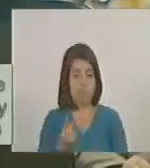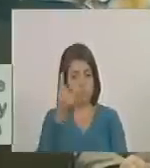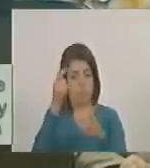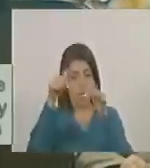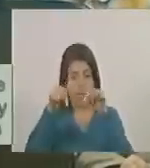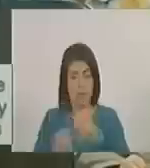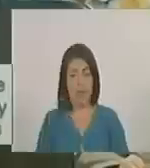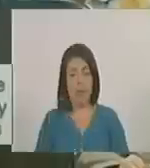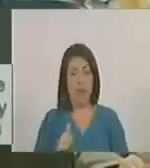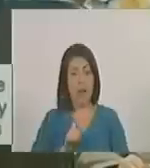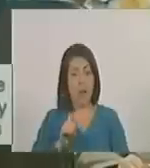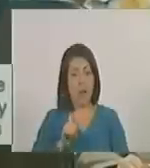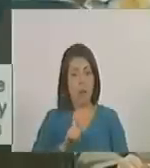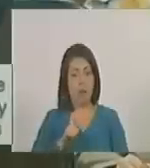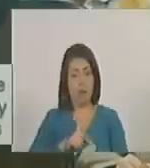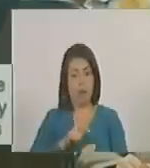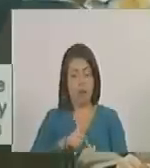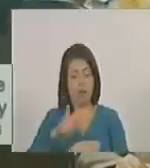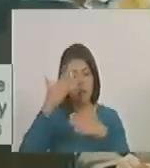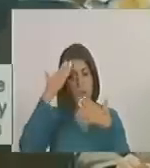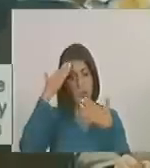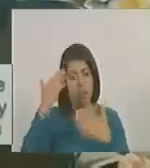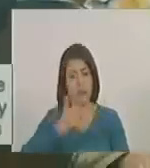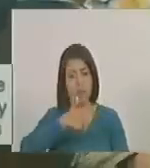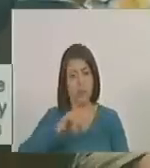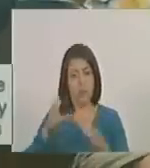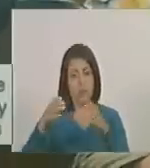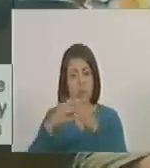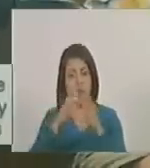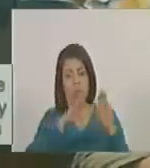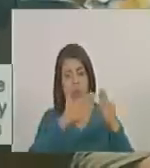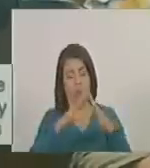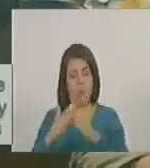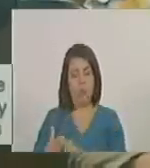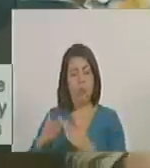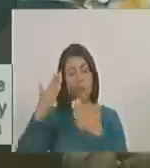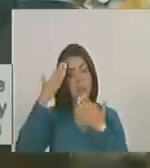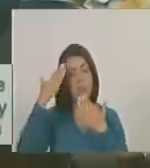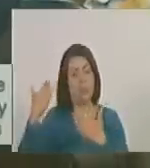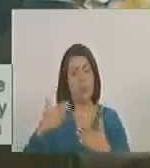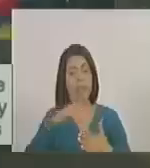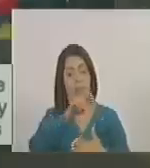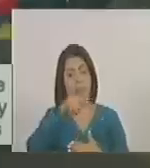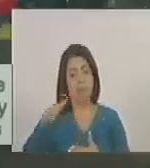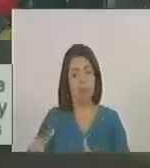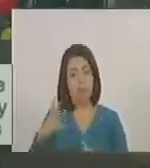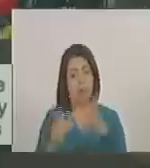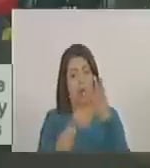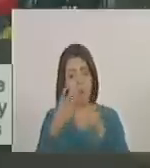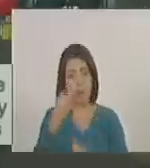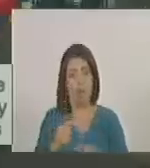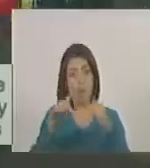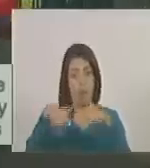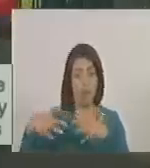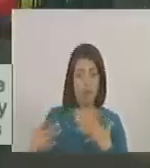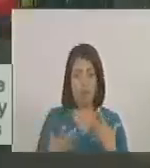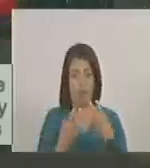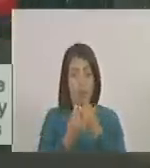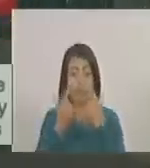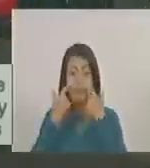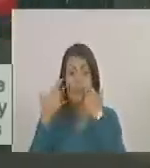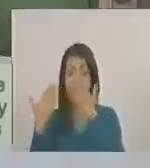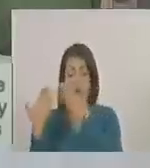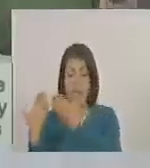aquí, yo aprovecho este momento para saludar a nuestro bloque de comunas, saludar a nuestros comuneros y comuneras que hoy nos acompañan y que